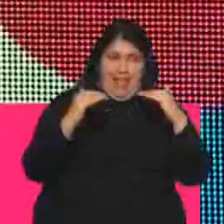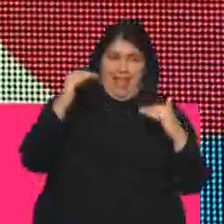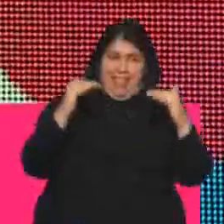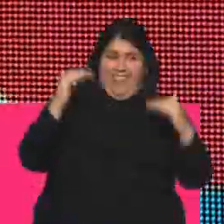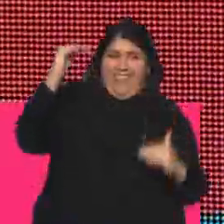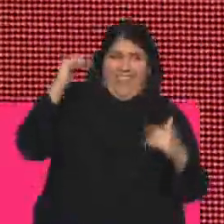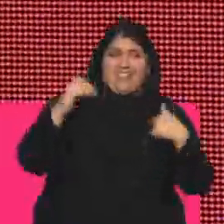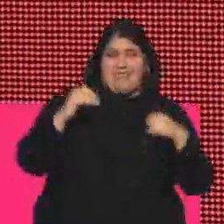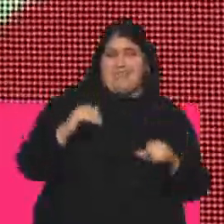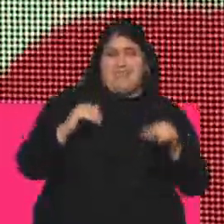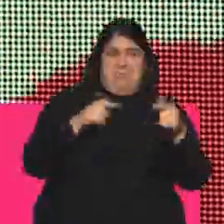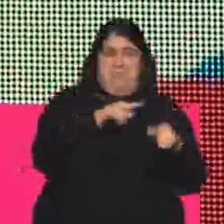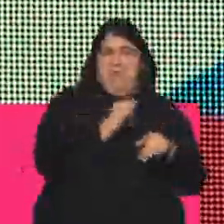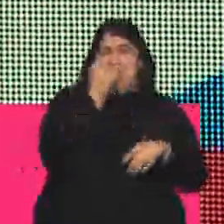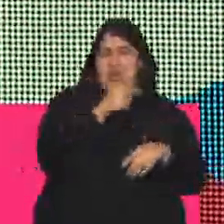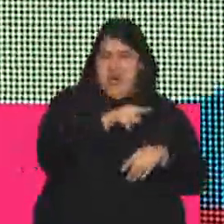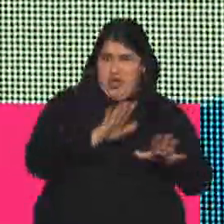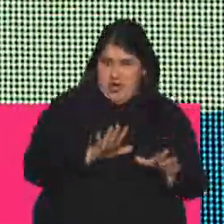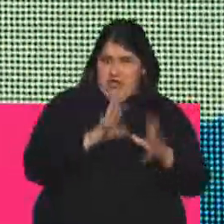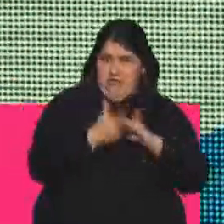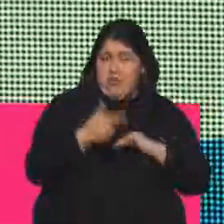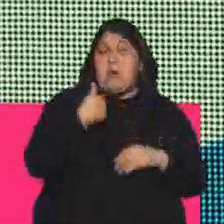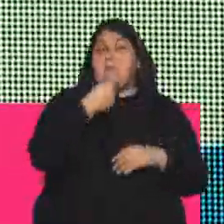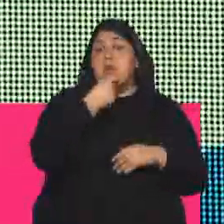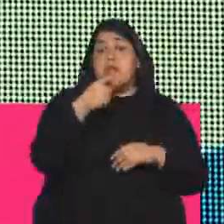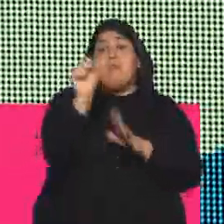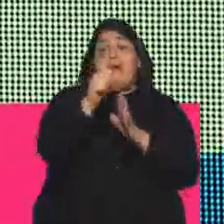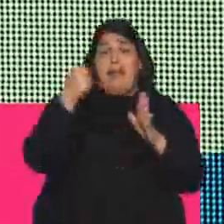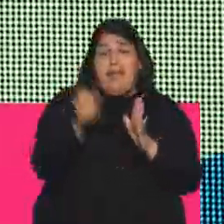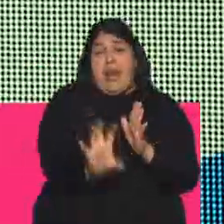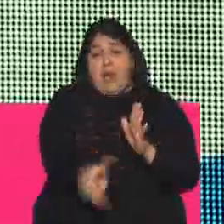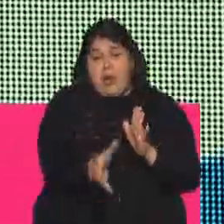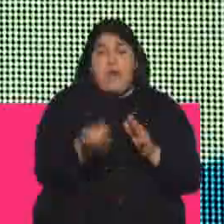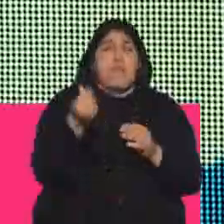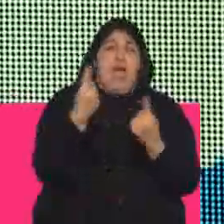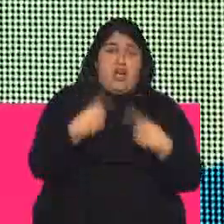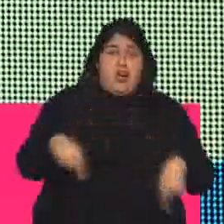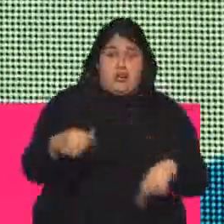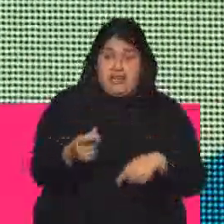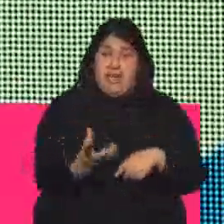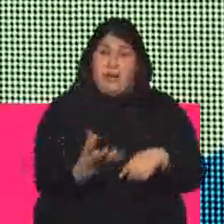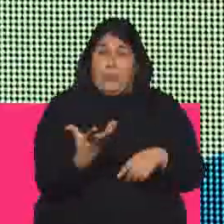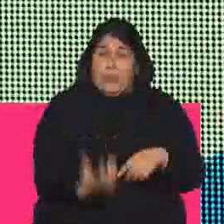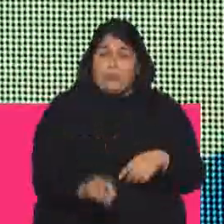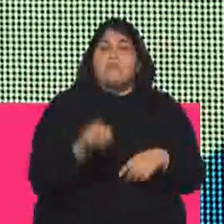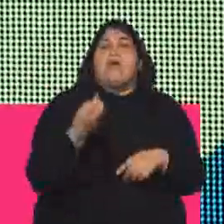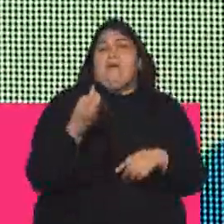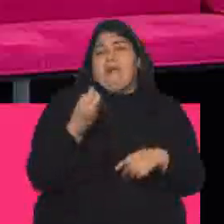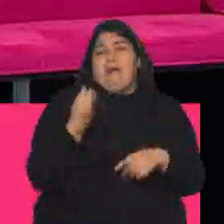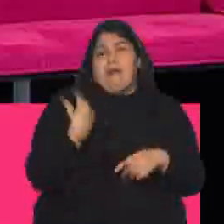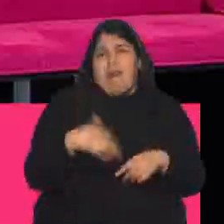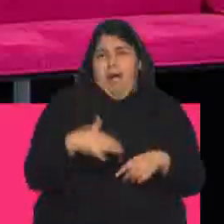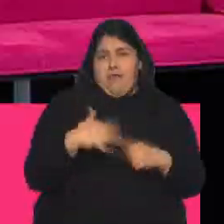Obvio. Y aparte son cosas caras. O sea, una heladera, un lavarropa son cosas, el secarropa, incluso el lavavajilla también. Es un gasto,